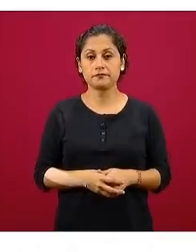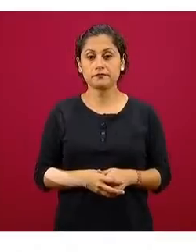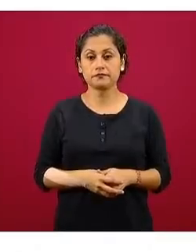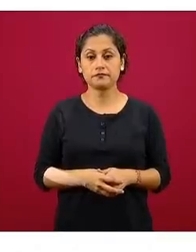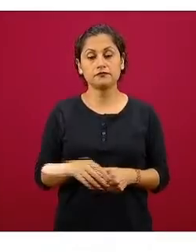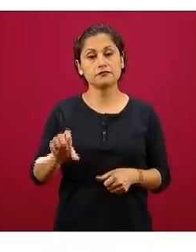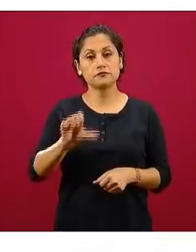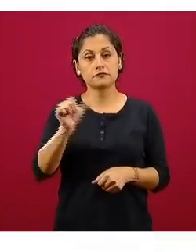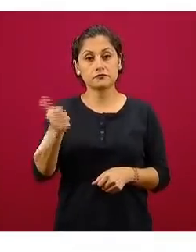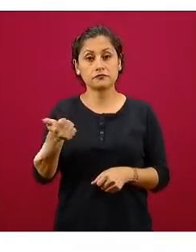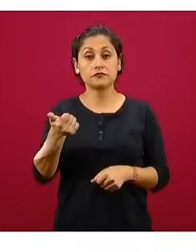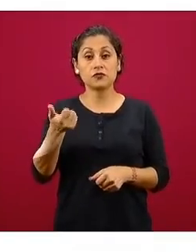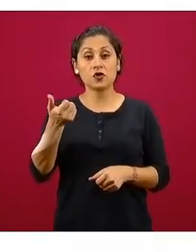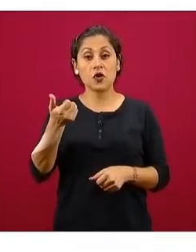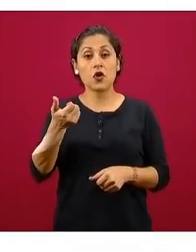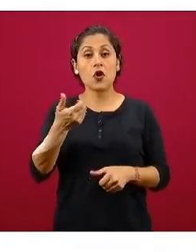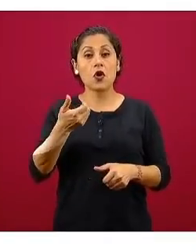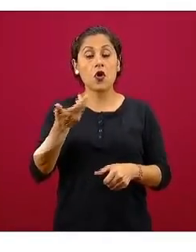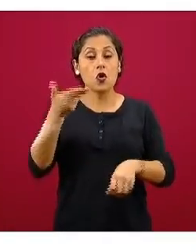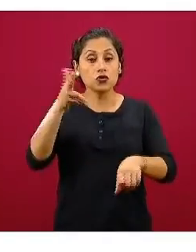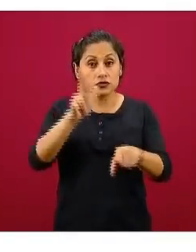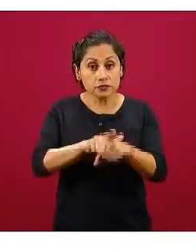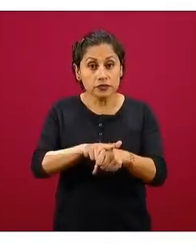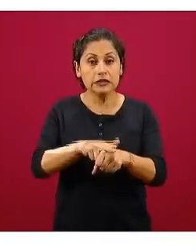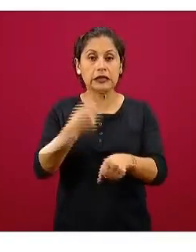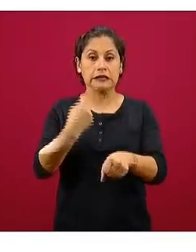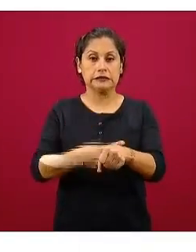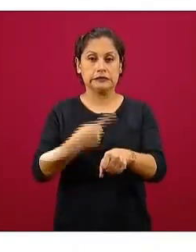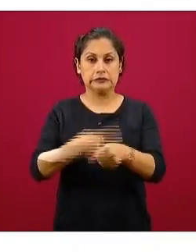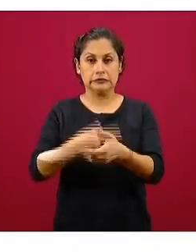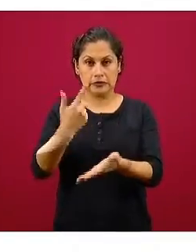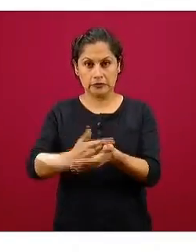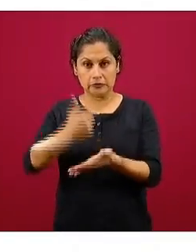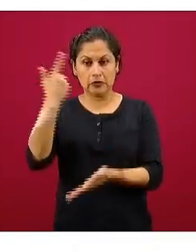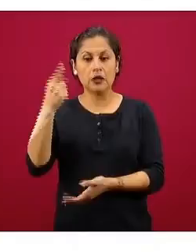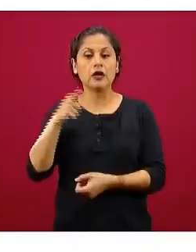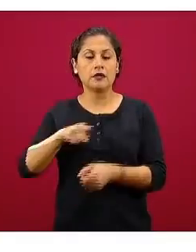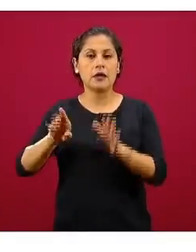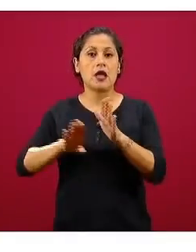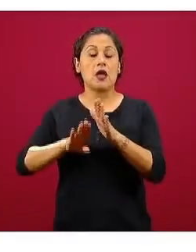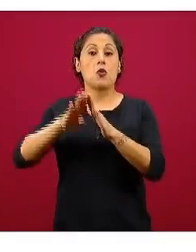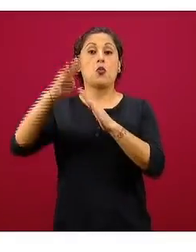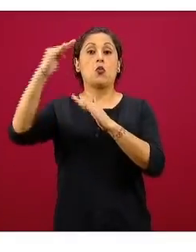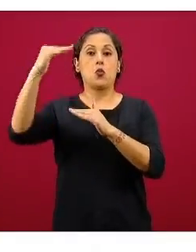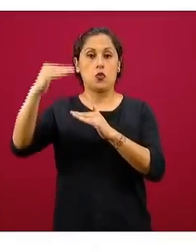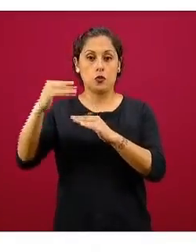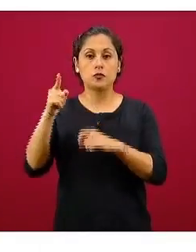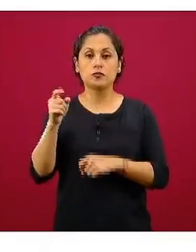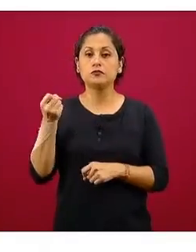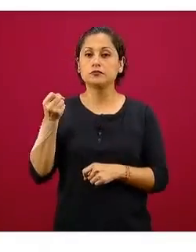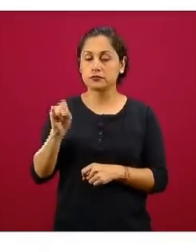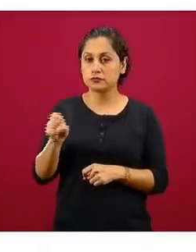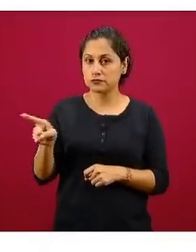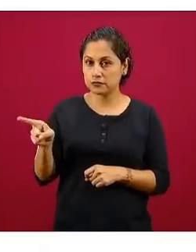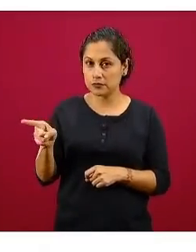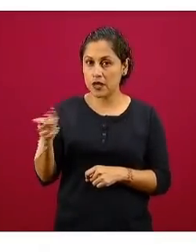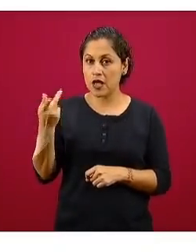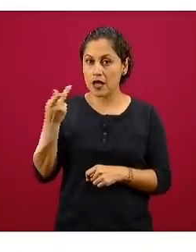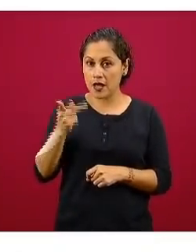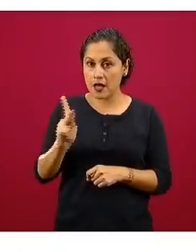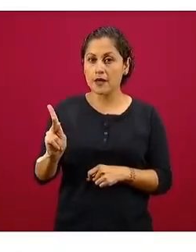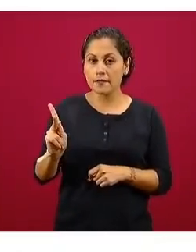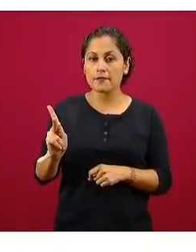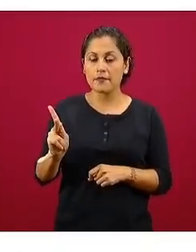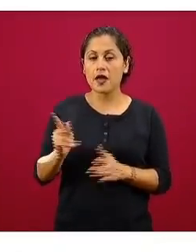Terapia intensiva, excedió la predicción, pero también tenemos este fenómeno de largos